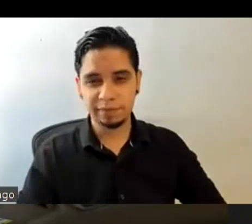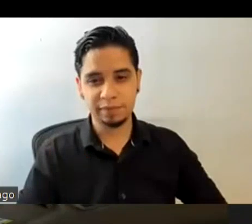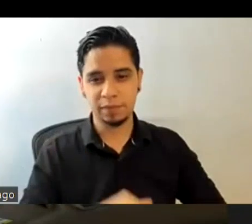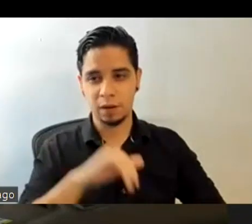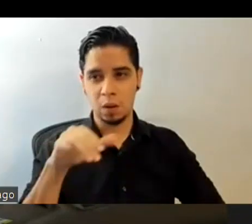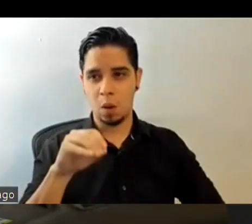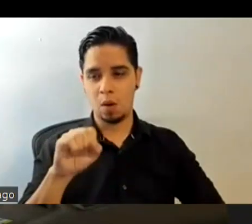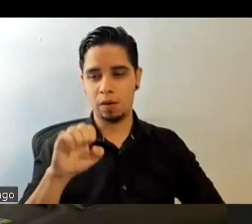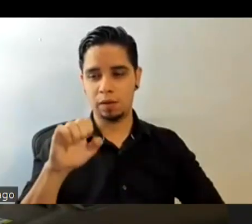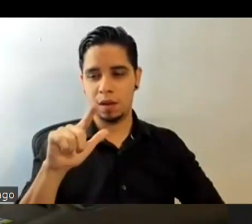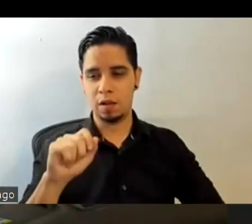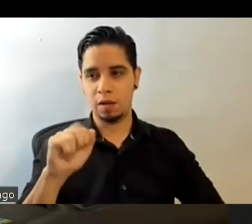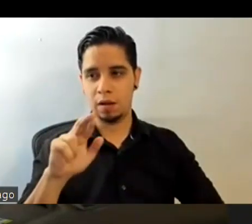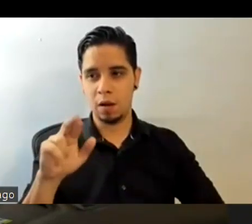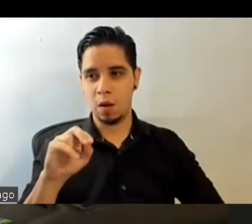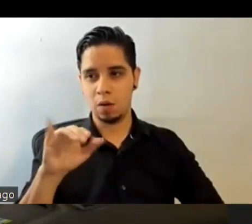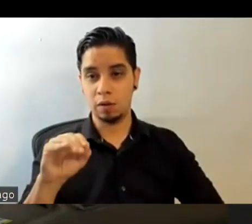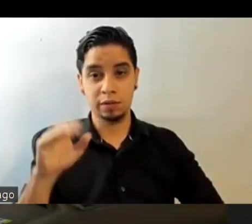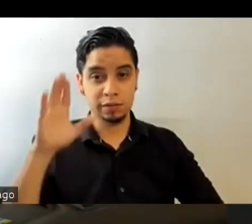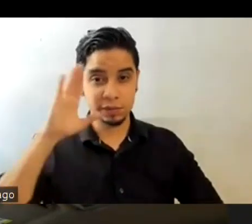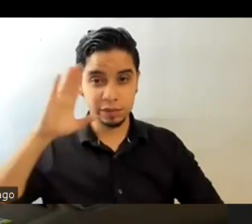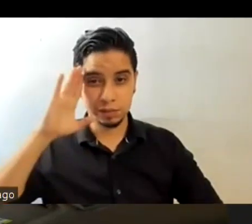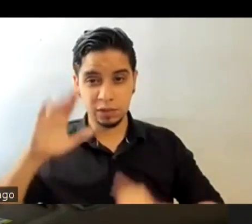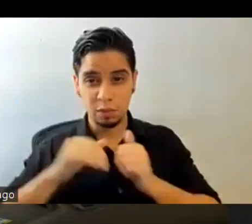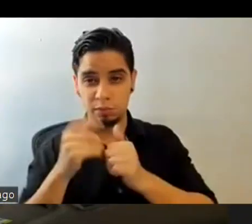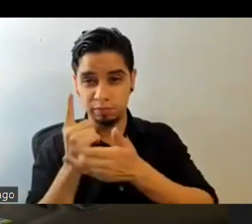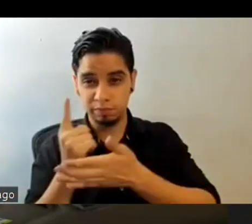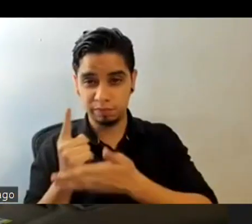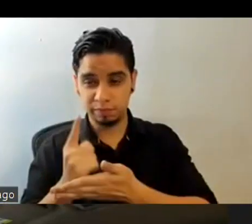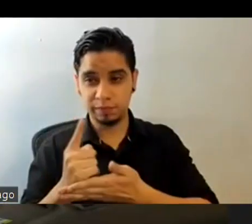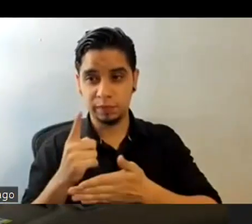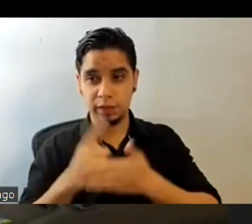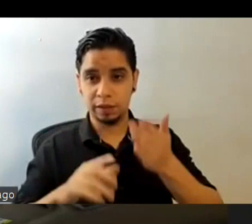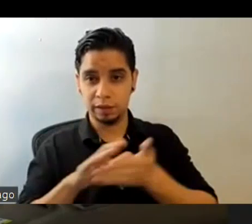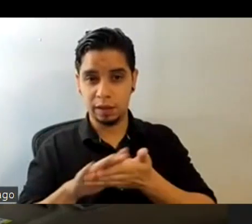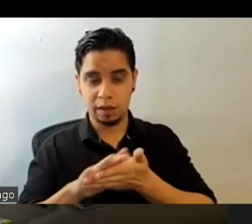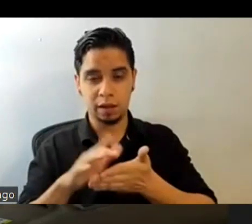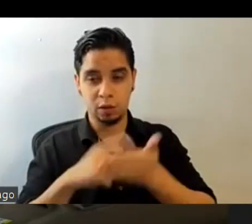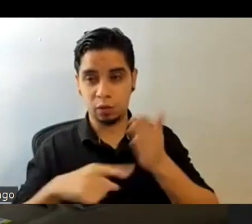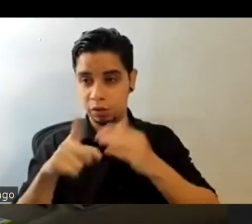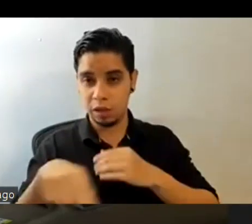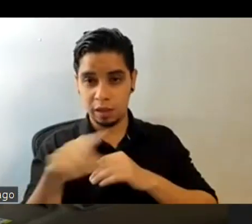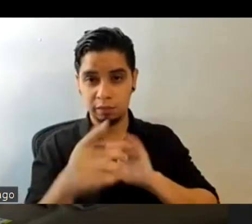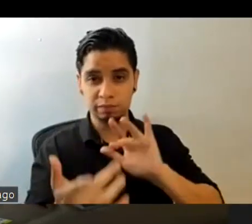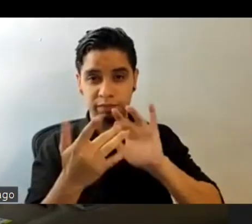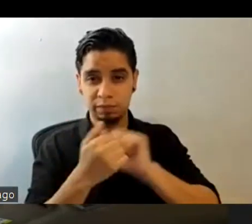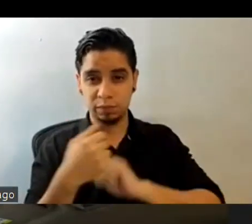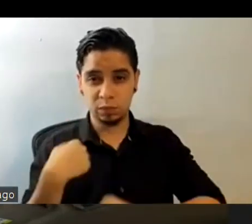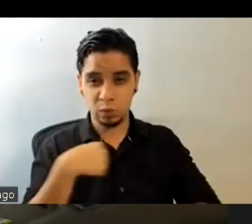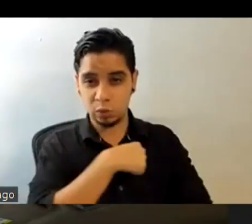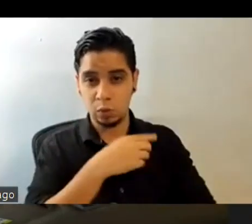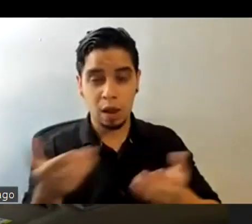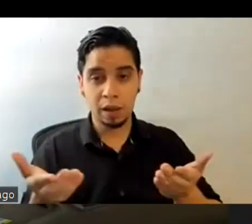Lo Arroyo por acá, que hará saludarles como toda la semana, mi gente. Qué chévere que están de nuevo en sintonía con nosotros aquí